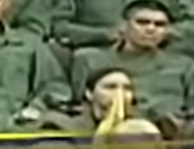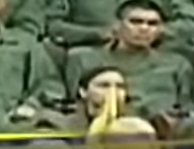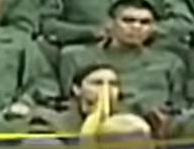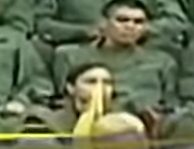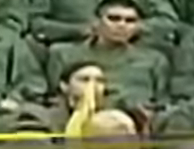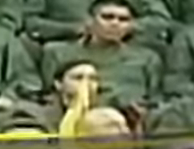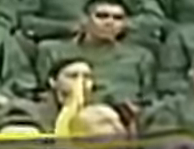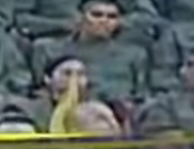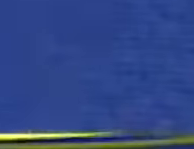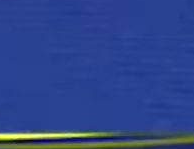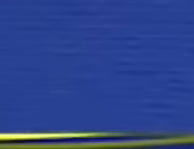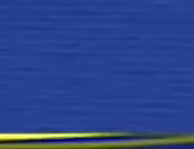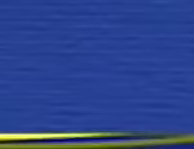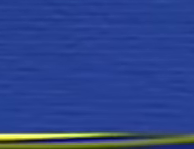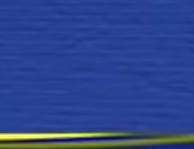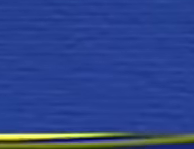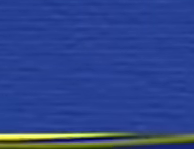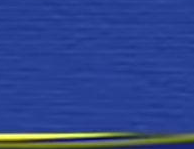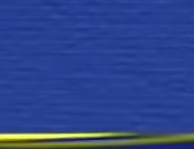mi comandante en jefe en